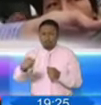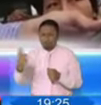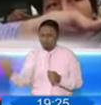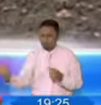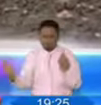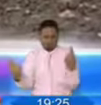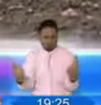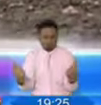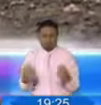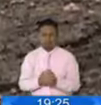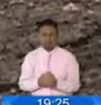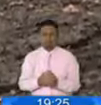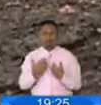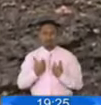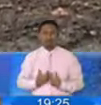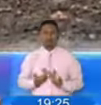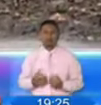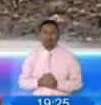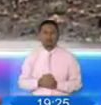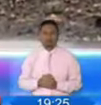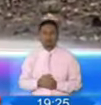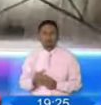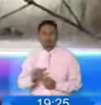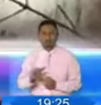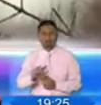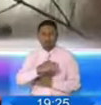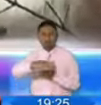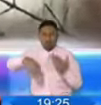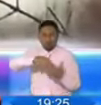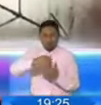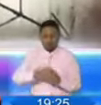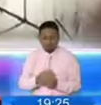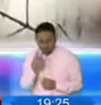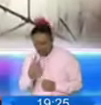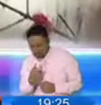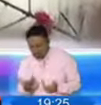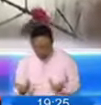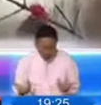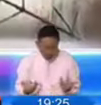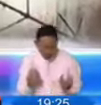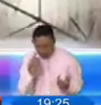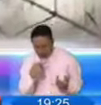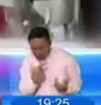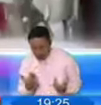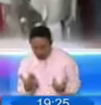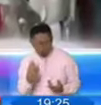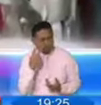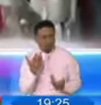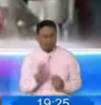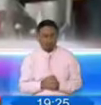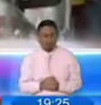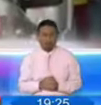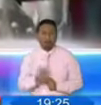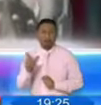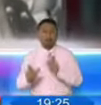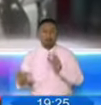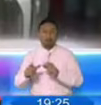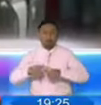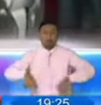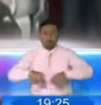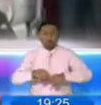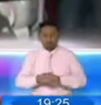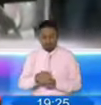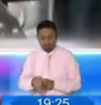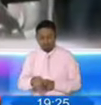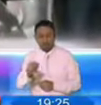otro. Los cuerpos fueron envueltos de tal forma que no era posible apreciar características humanas. Habitantes del sector reconocían